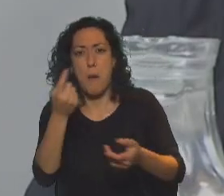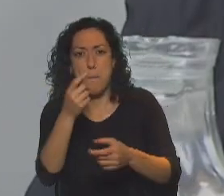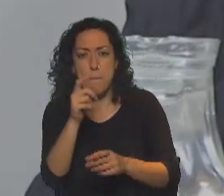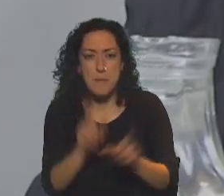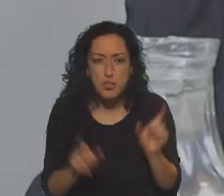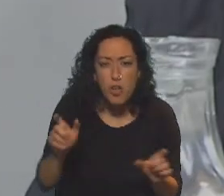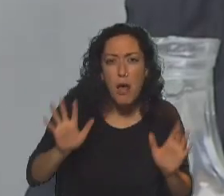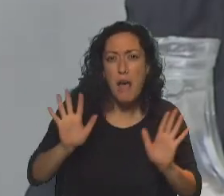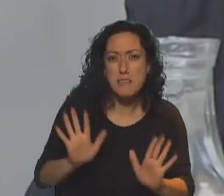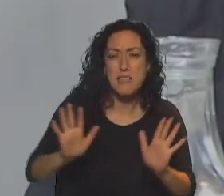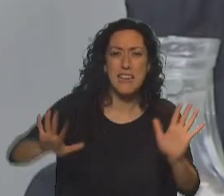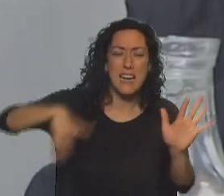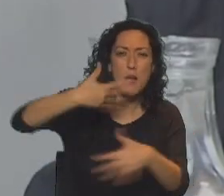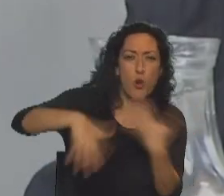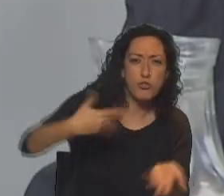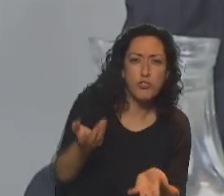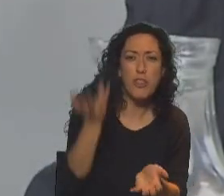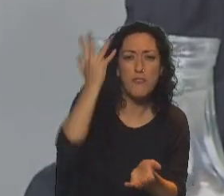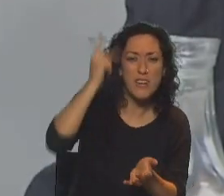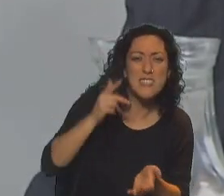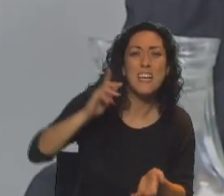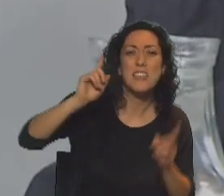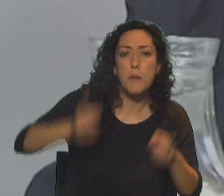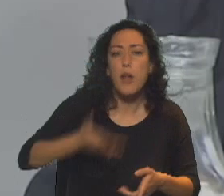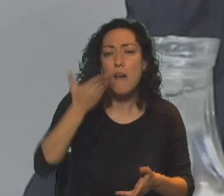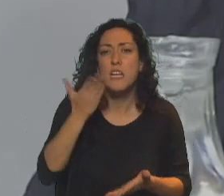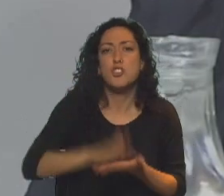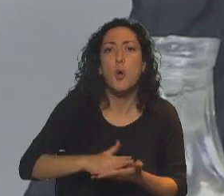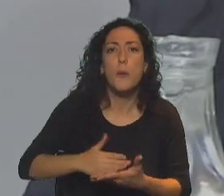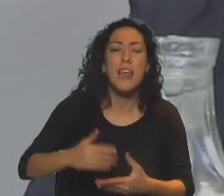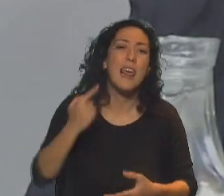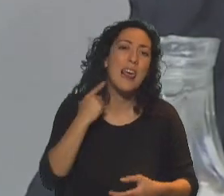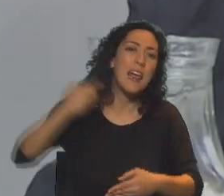que recordó la Revolución Francesa y habló de la guillotina,